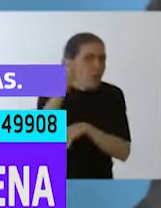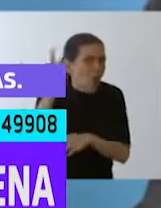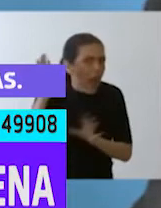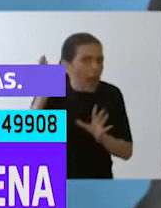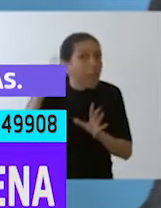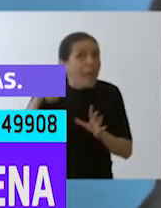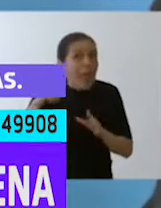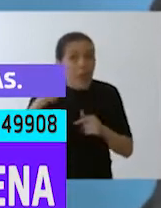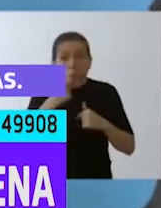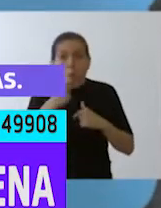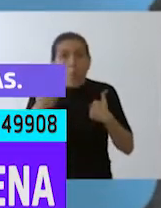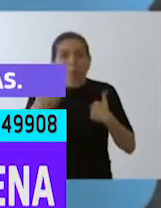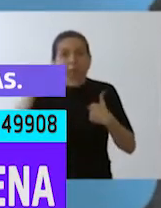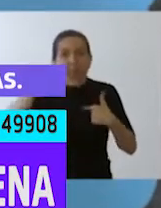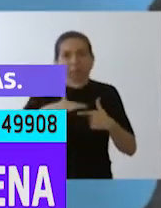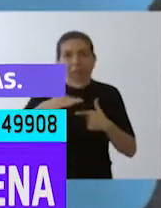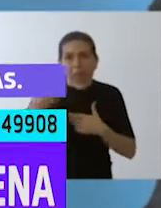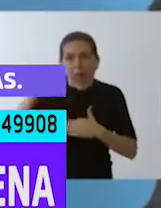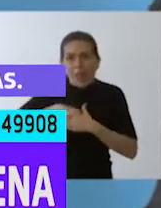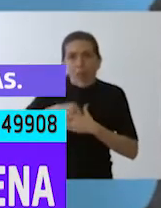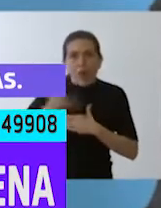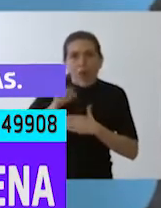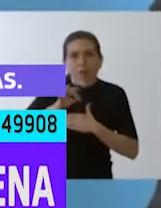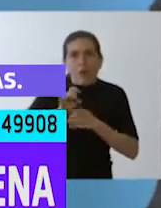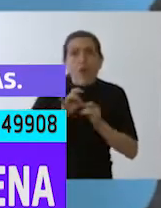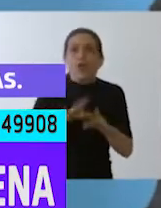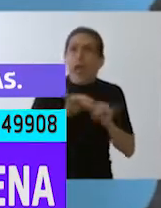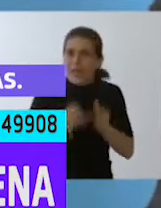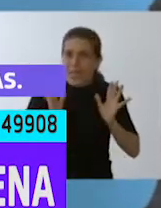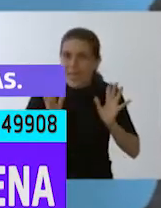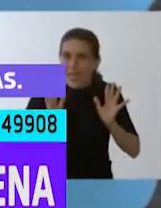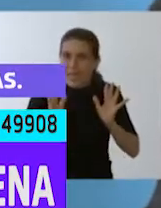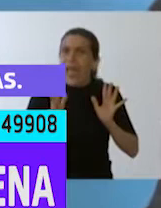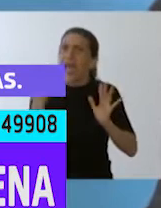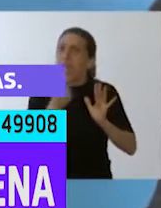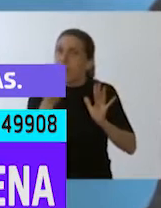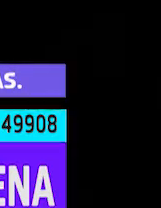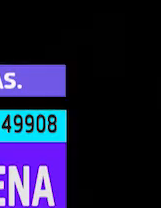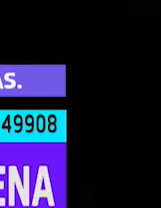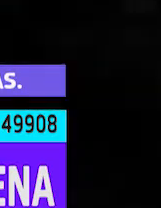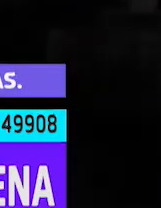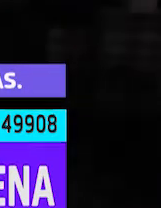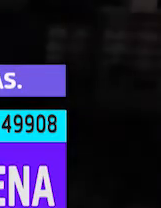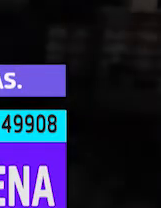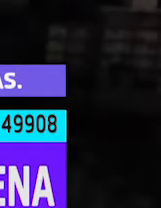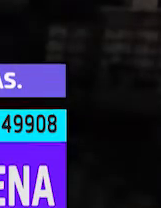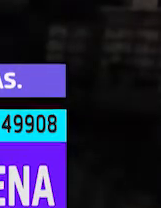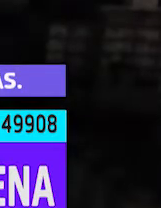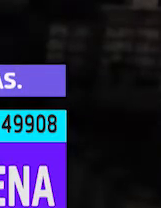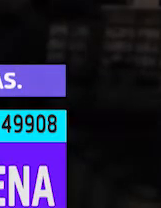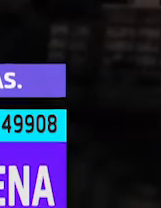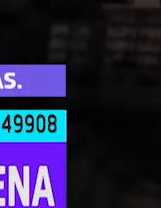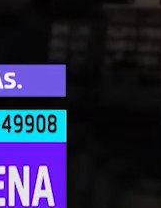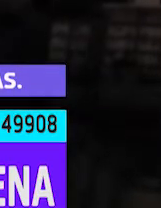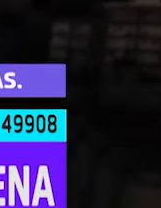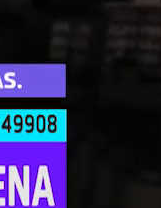entero de incubación, continuar para cumplir por lo menos 2 periodos de incubación y a revalorar, porque lo que